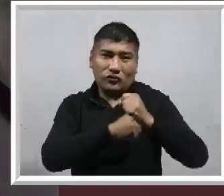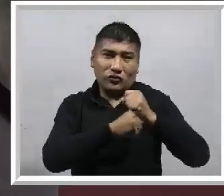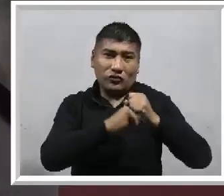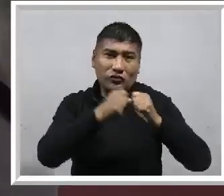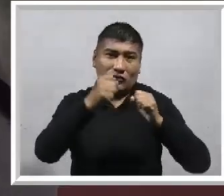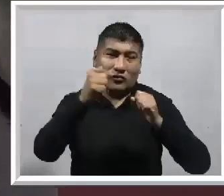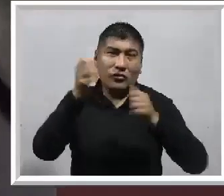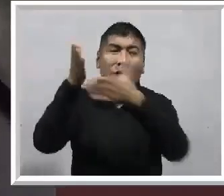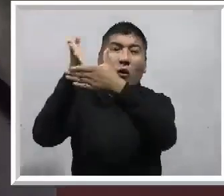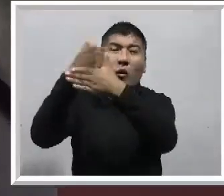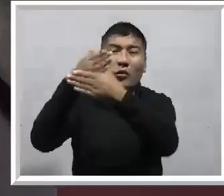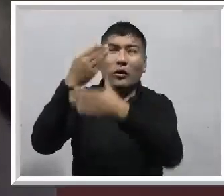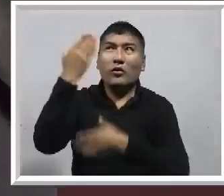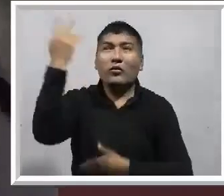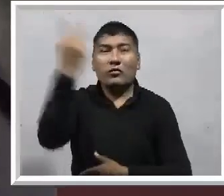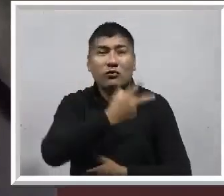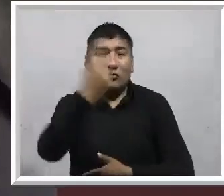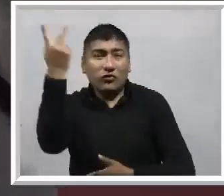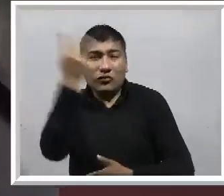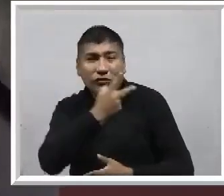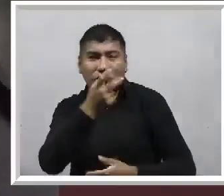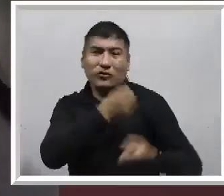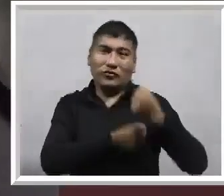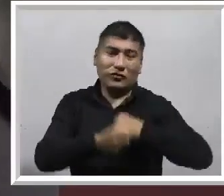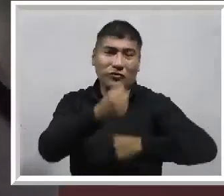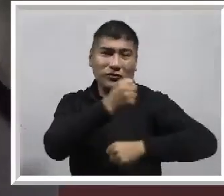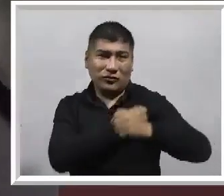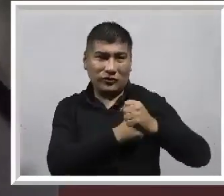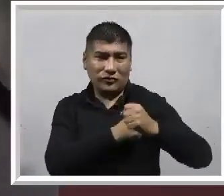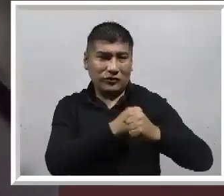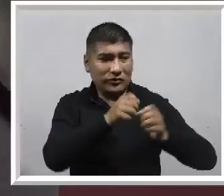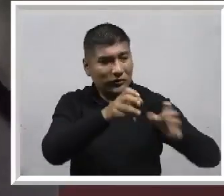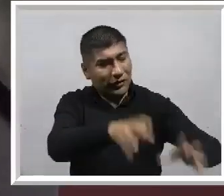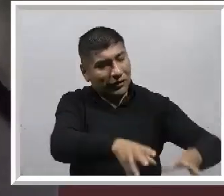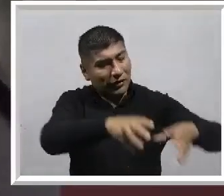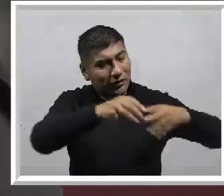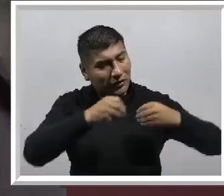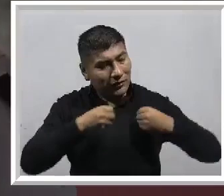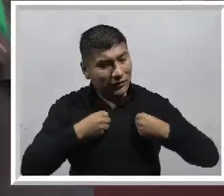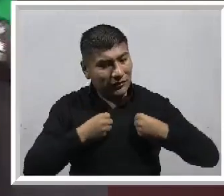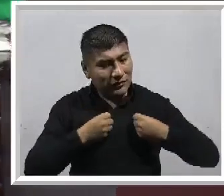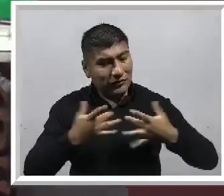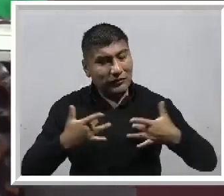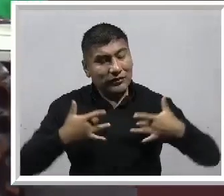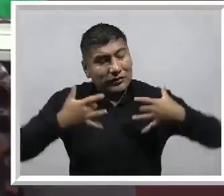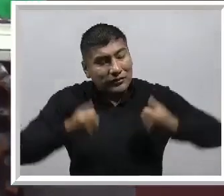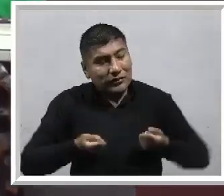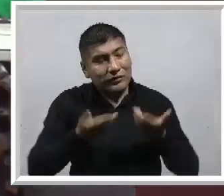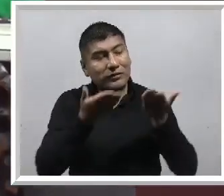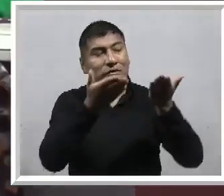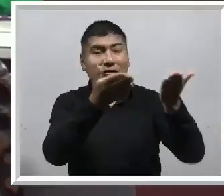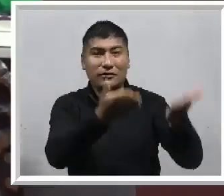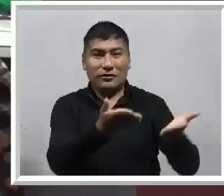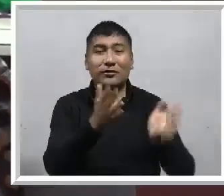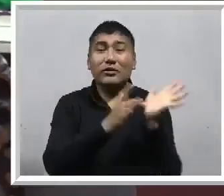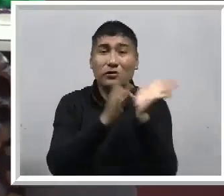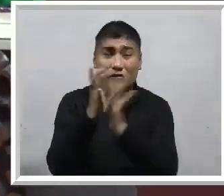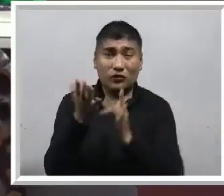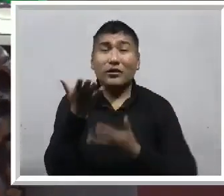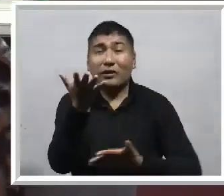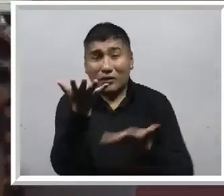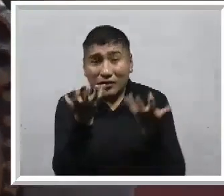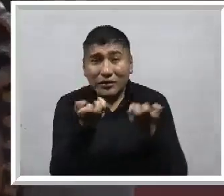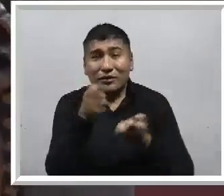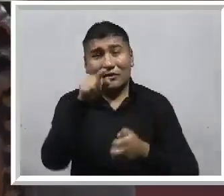sufrimientos suyo nuestros sufrimientos Jesús quiere curarte de